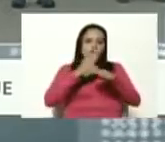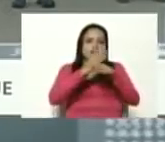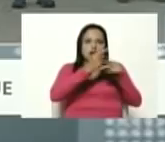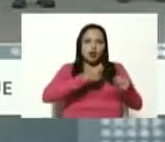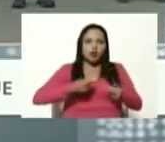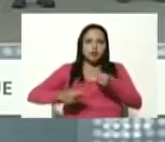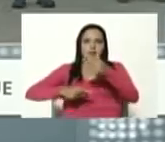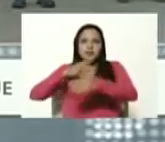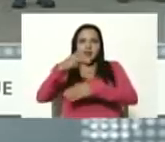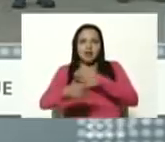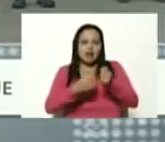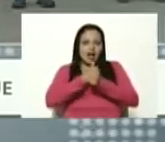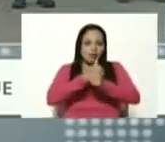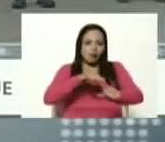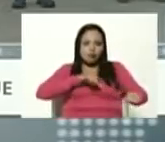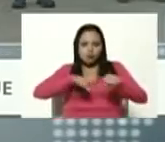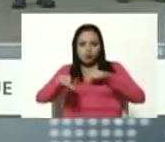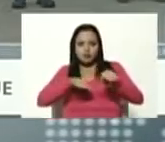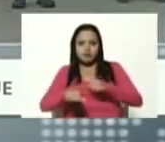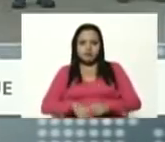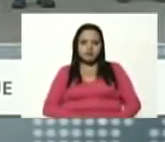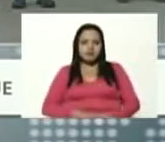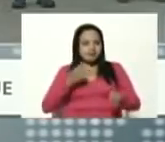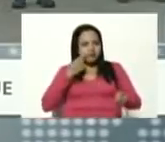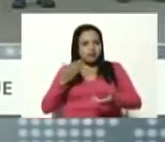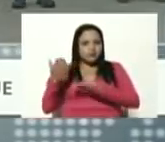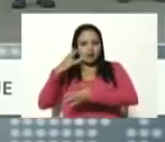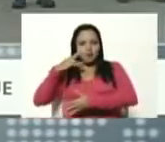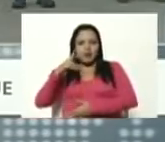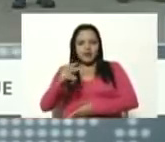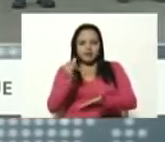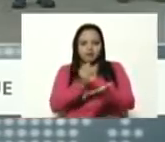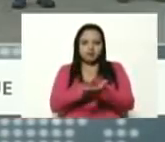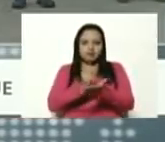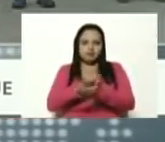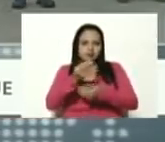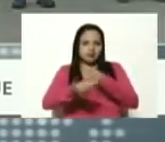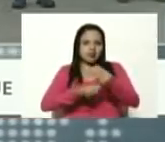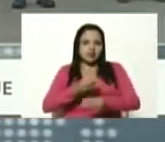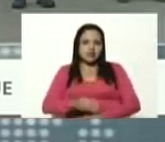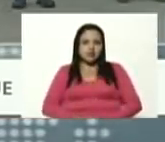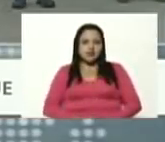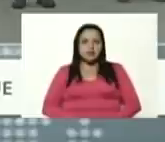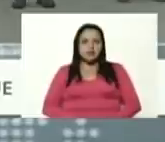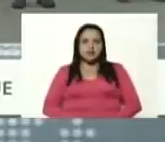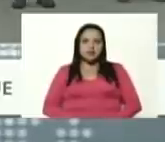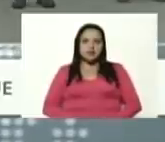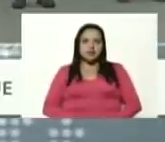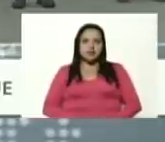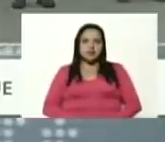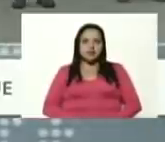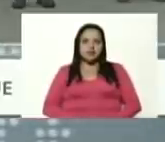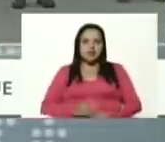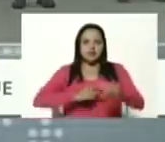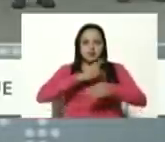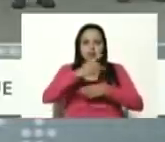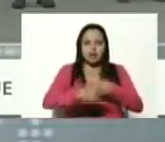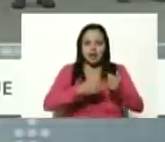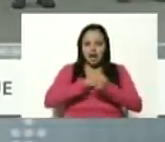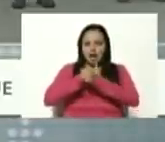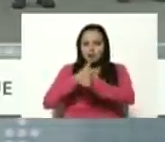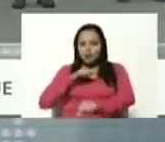Plan Amor en Acción. Voy a ver qué sale ahí en las siglas. Plan Amor en